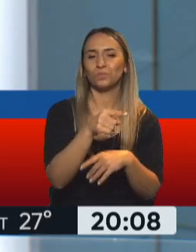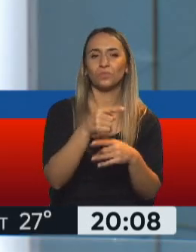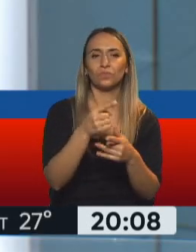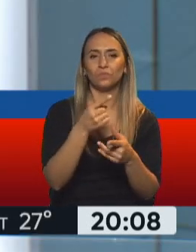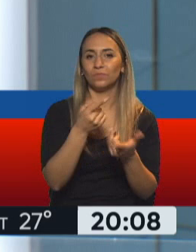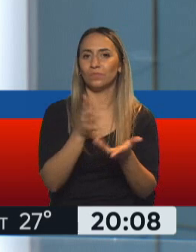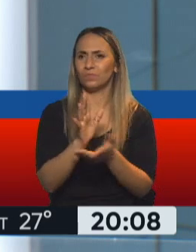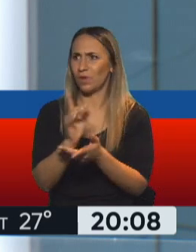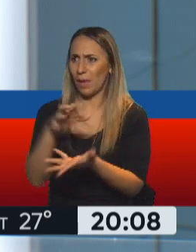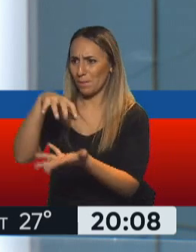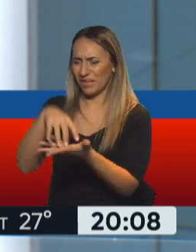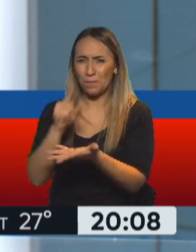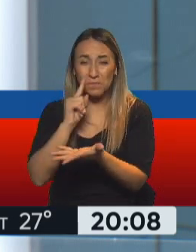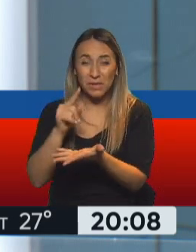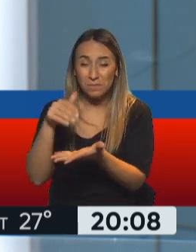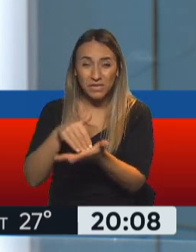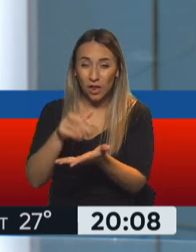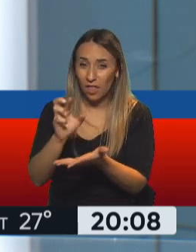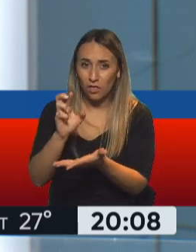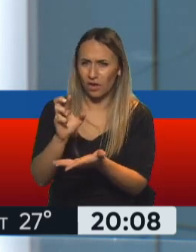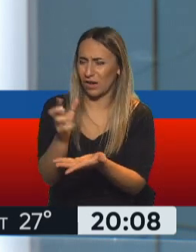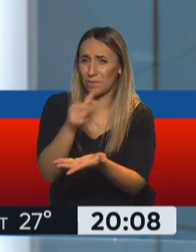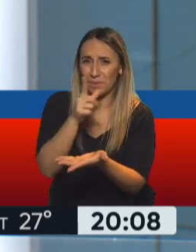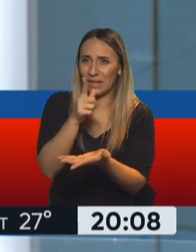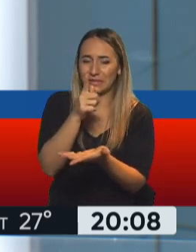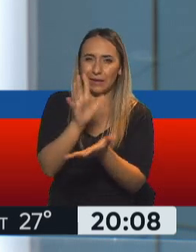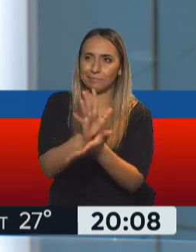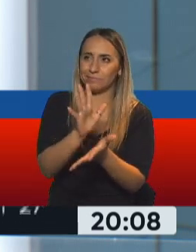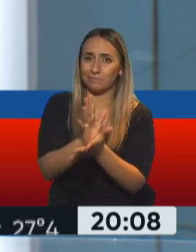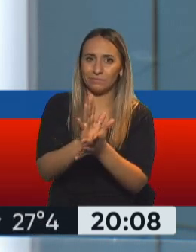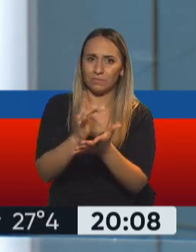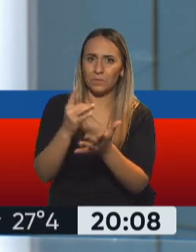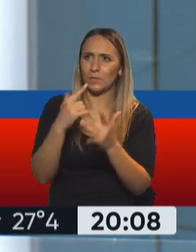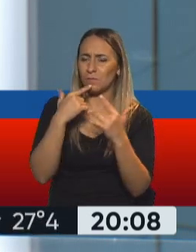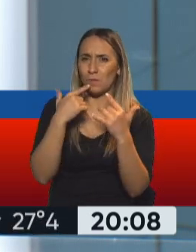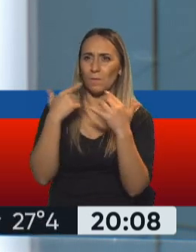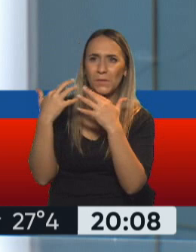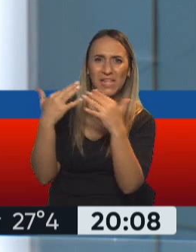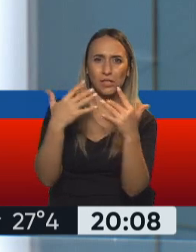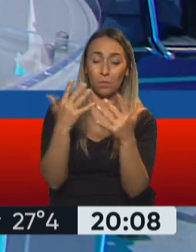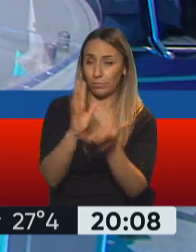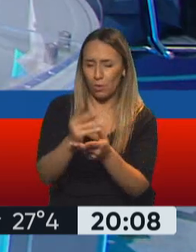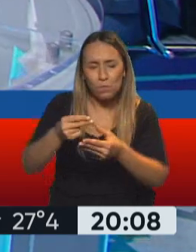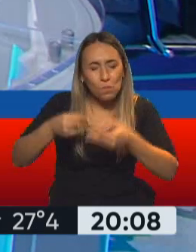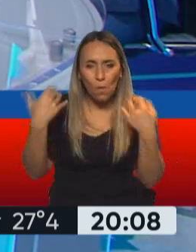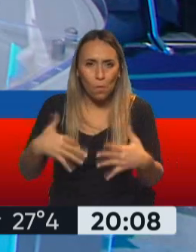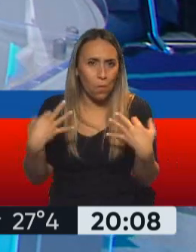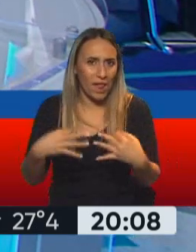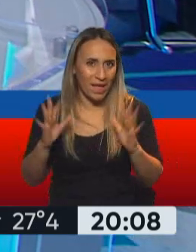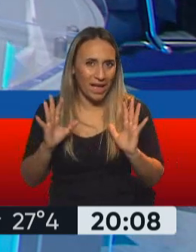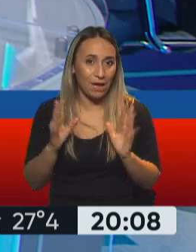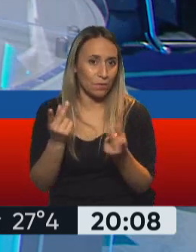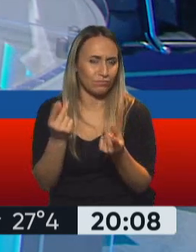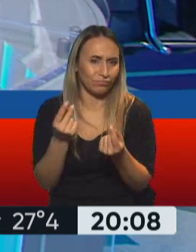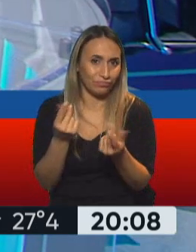de $1.000 millones, la dan a entender como si fuese una especie de fantasía, ¿no? De lo buena que es, vamos a ponerlo en esos términos, ahí lo